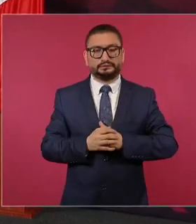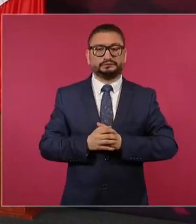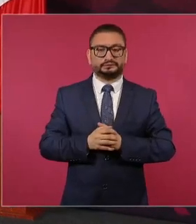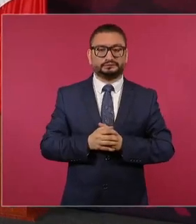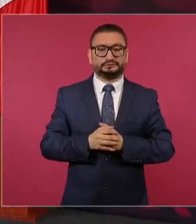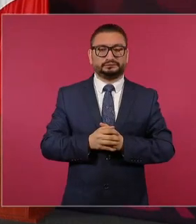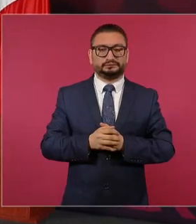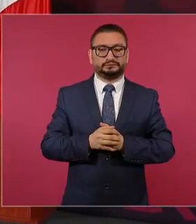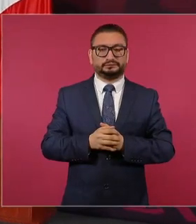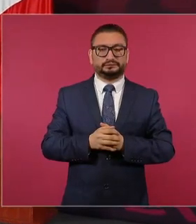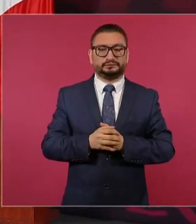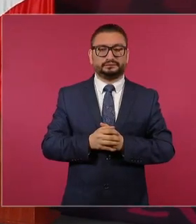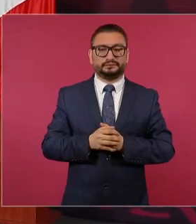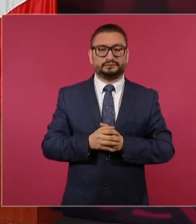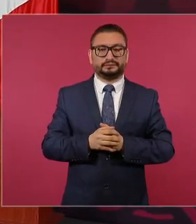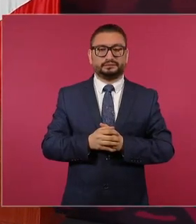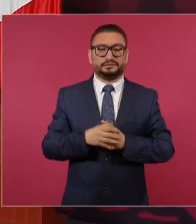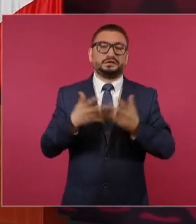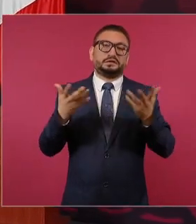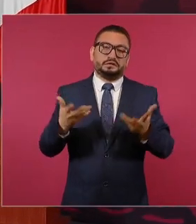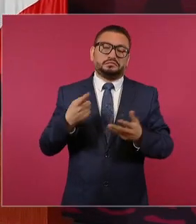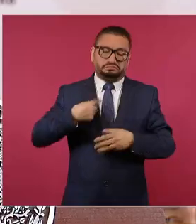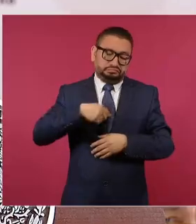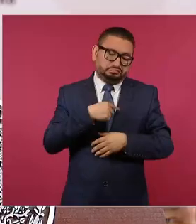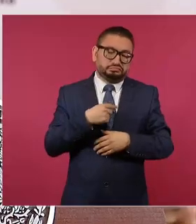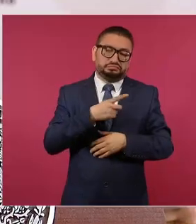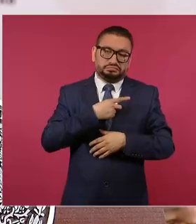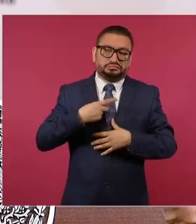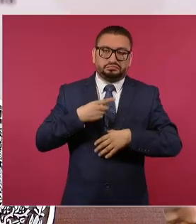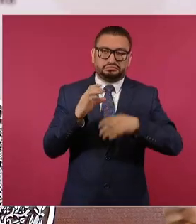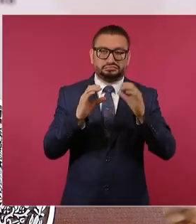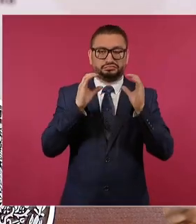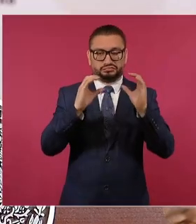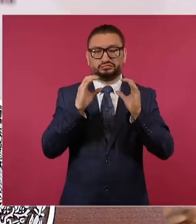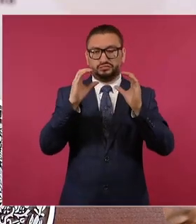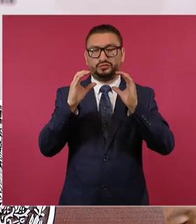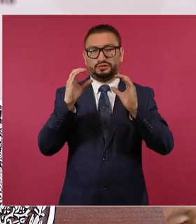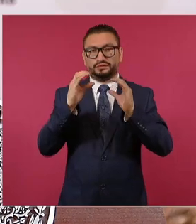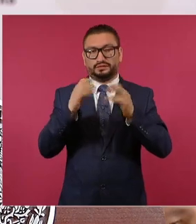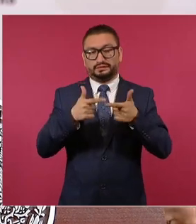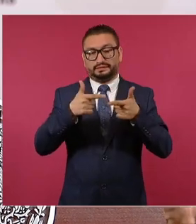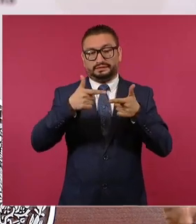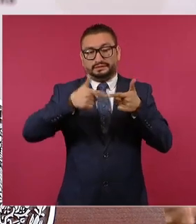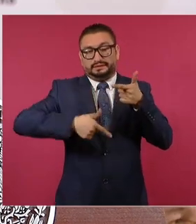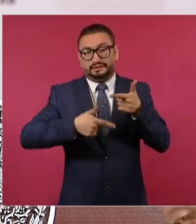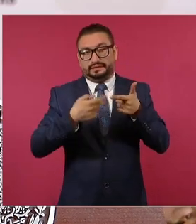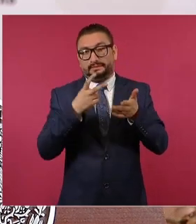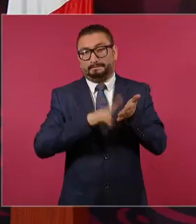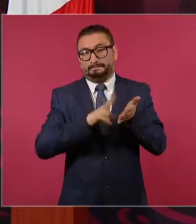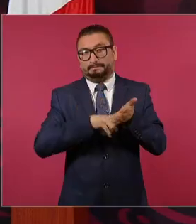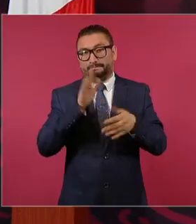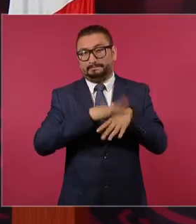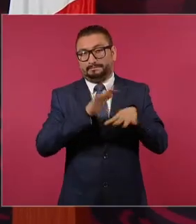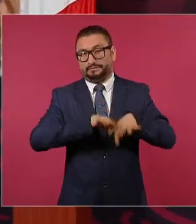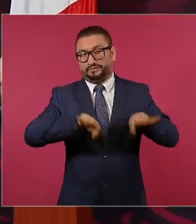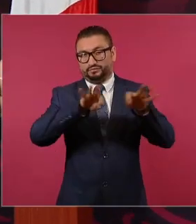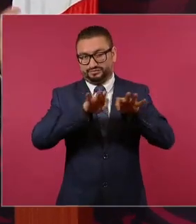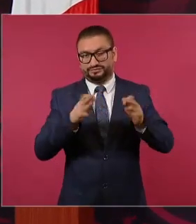Y hay que cuidarse, y vale más prevenir.